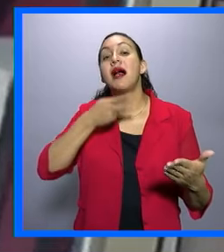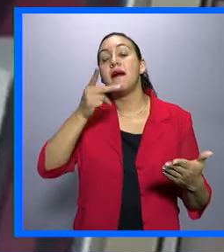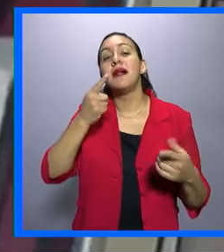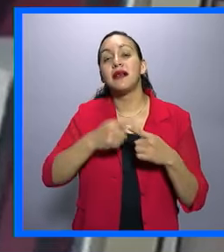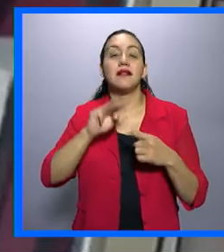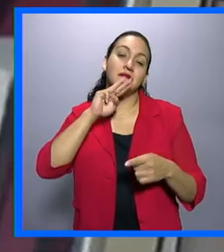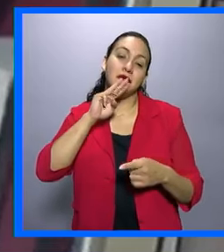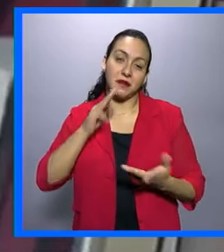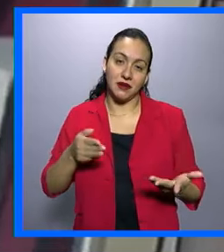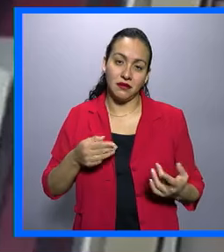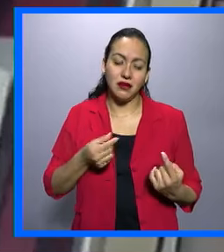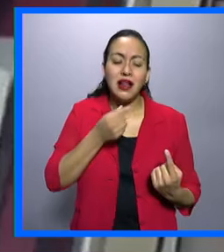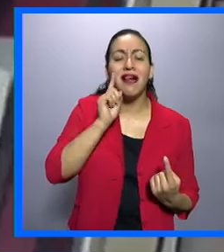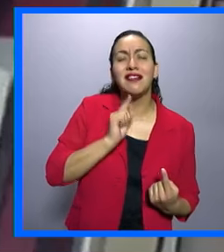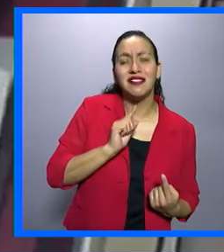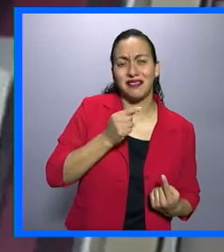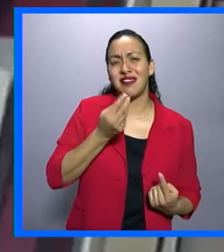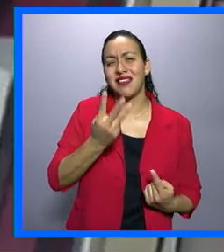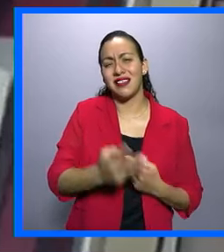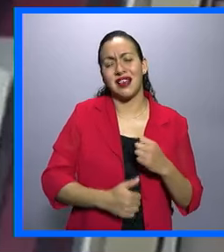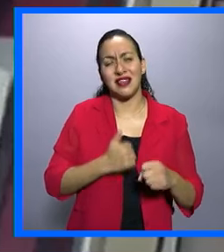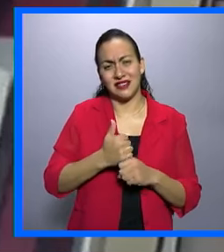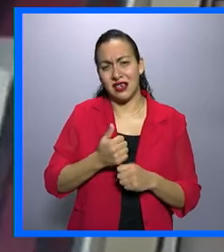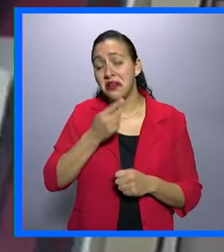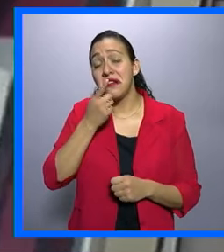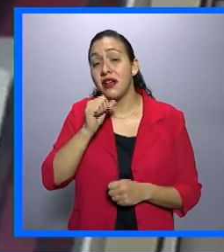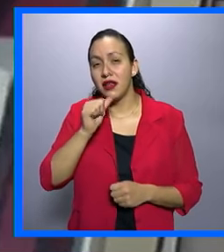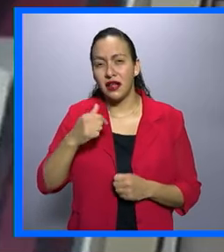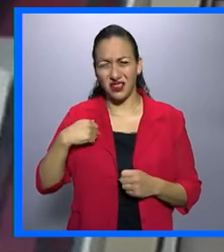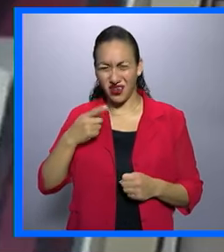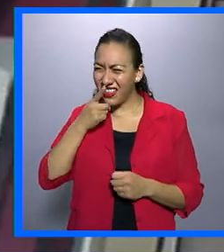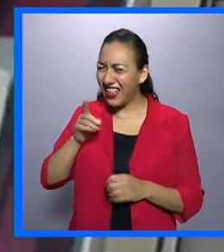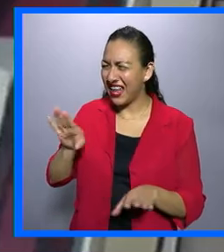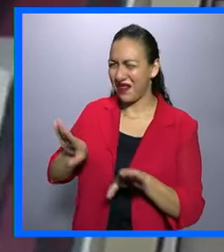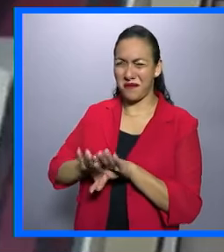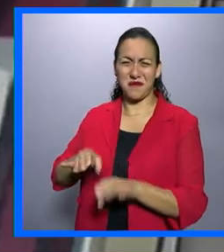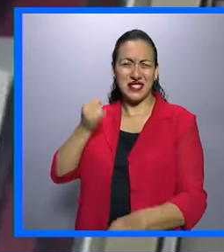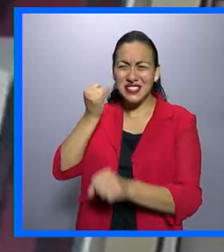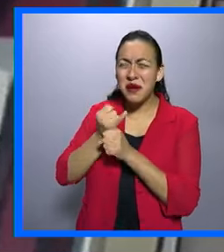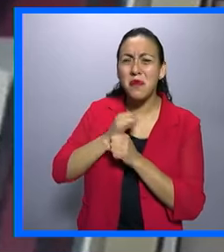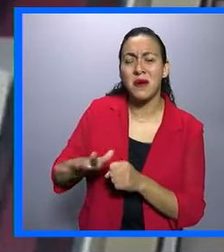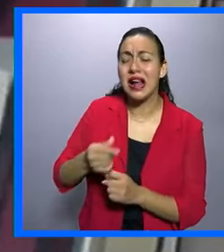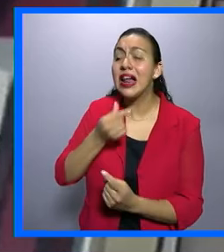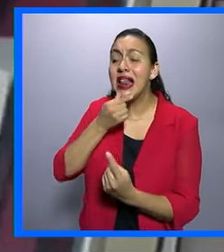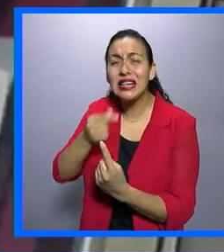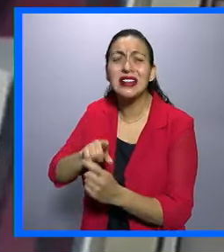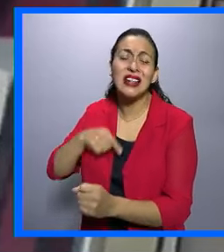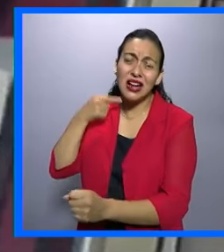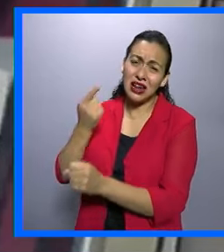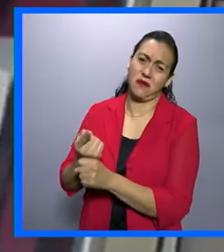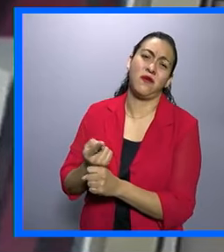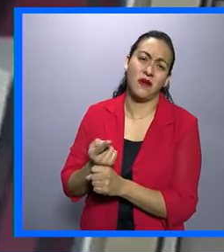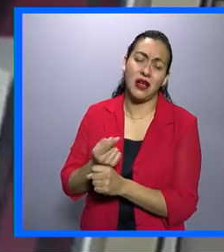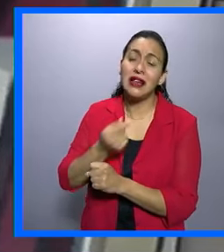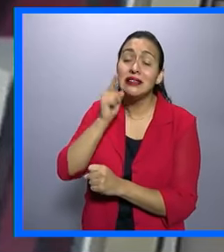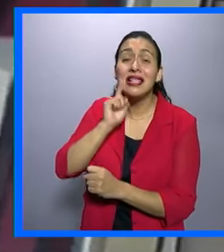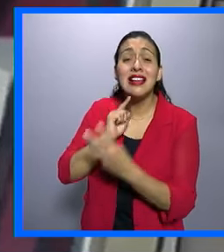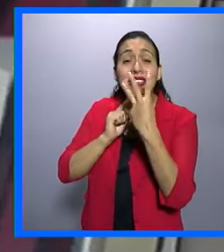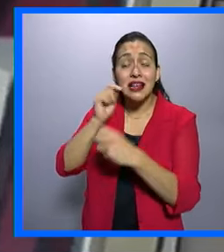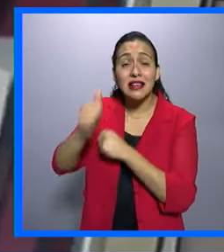madre. Y yo les dije, es increíble, después de haber sido abusada una niña de